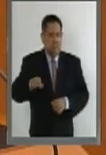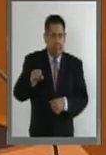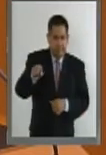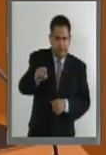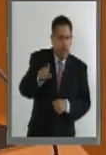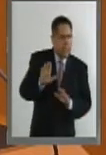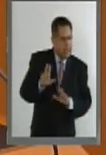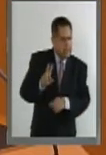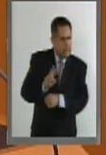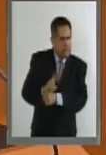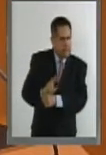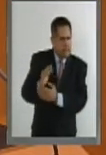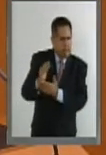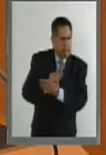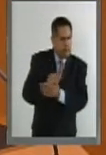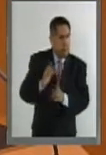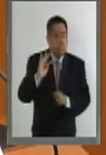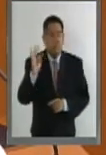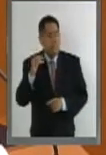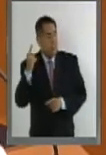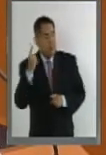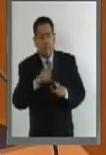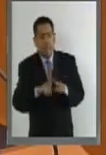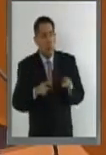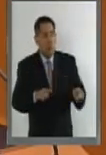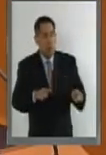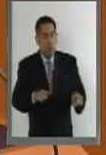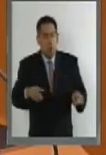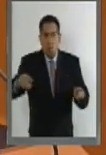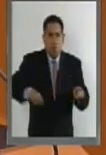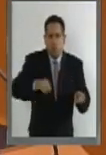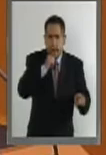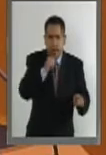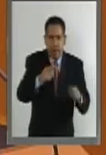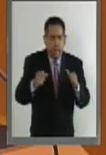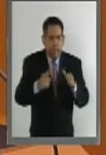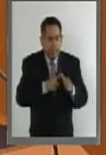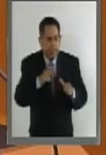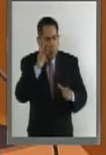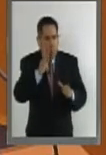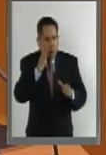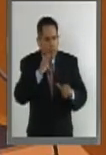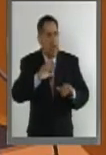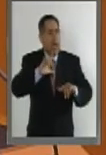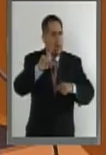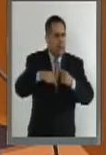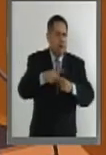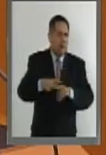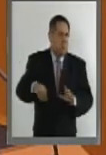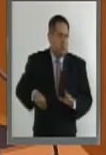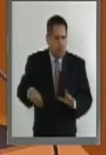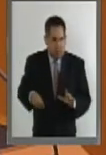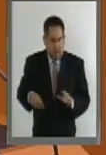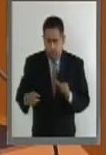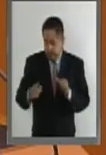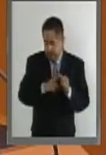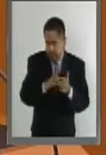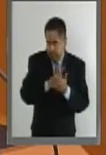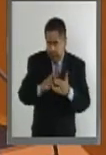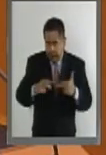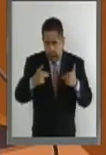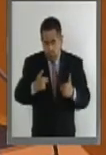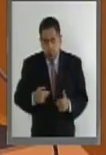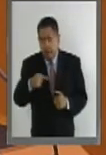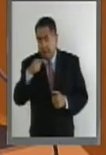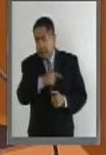facultades, la presunción de inocencia se erige como un derecho humano que salvaguarda la libertad